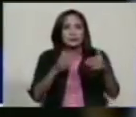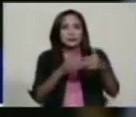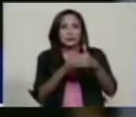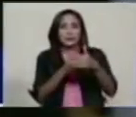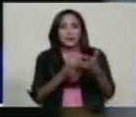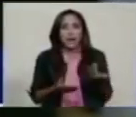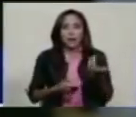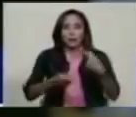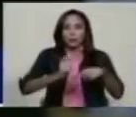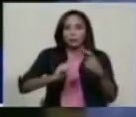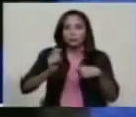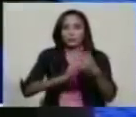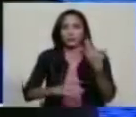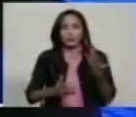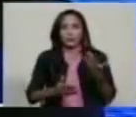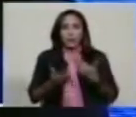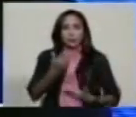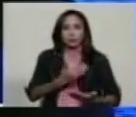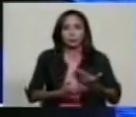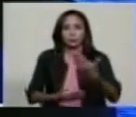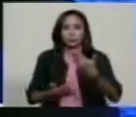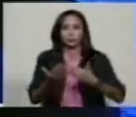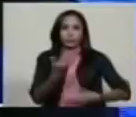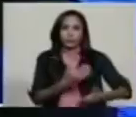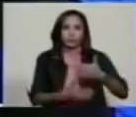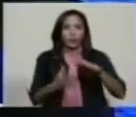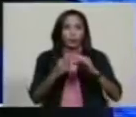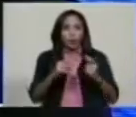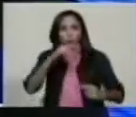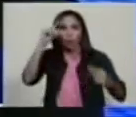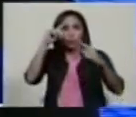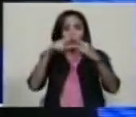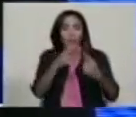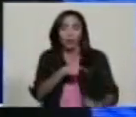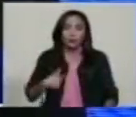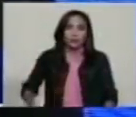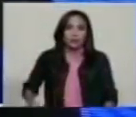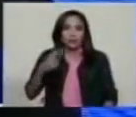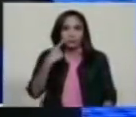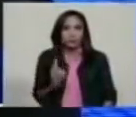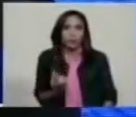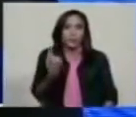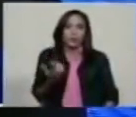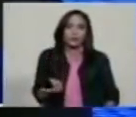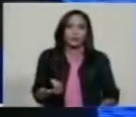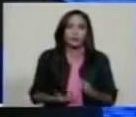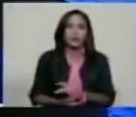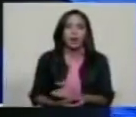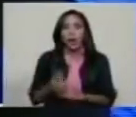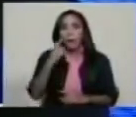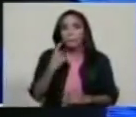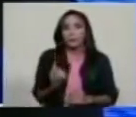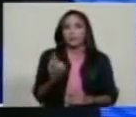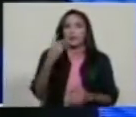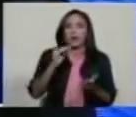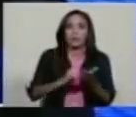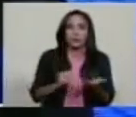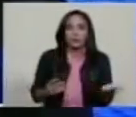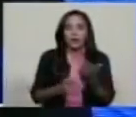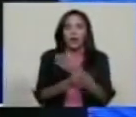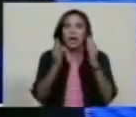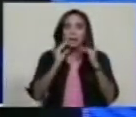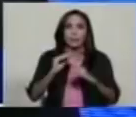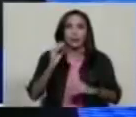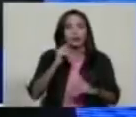flujos comerciales estén ahorita todos focalizados en China. Es la primera experiencia que se realiza en el mundo